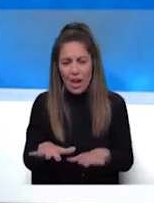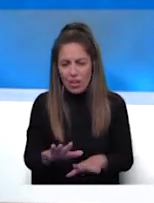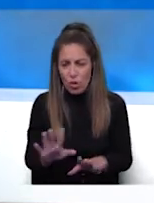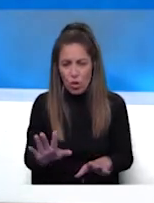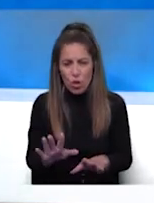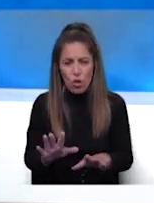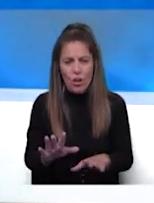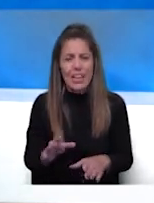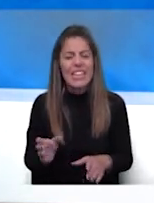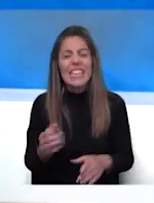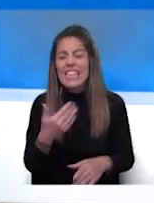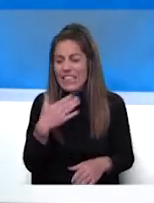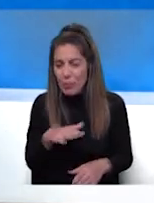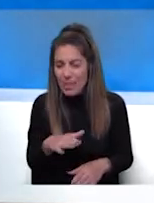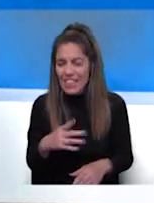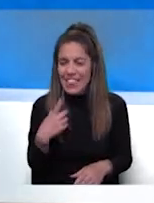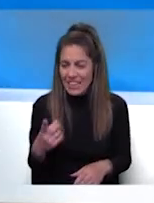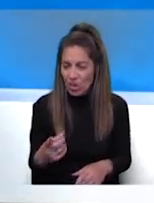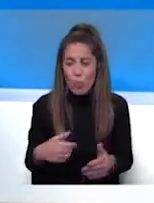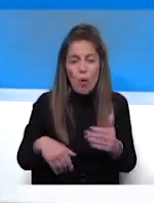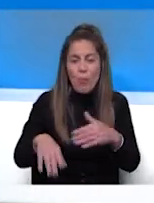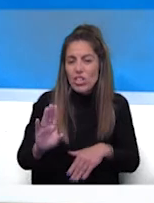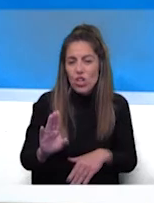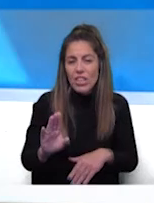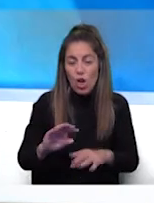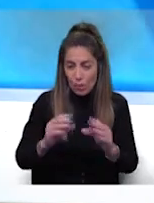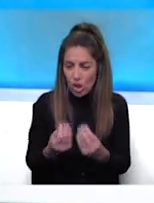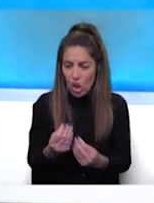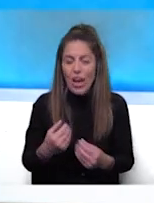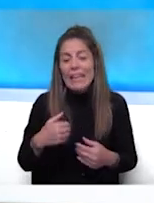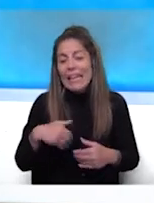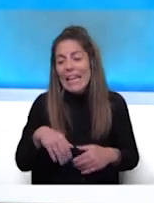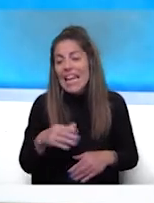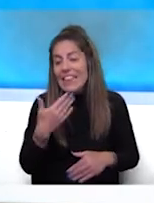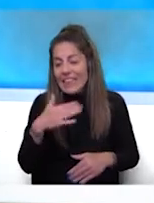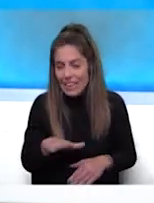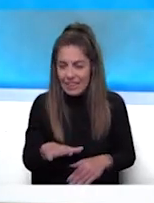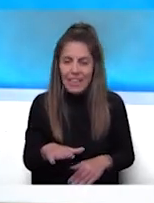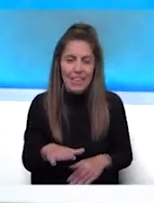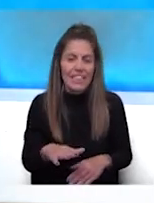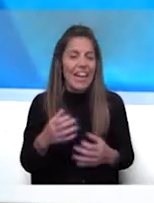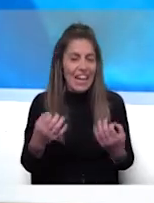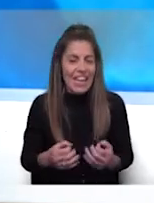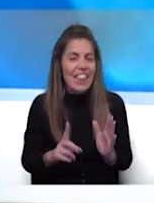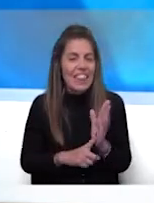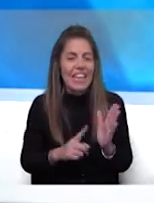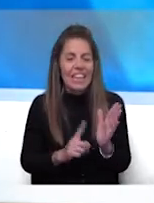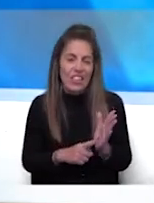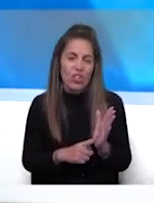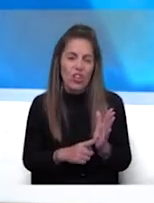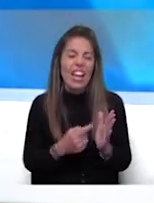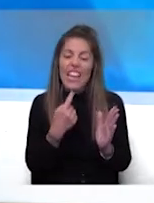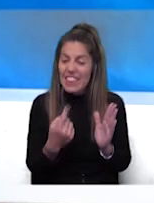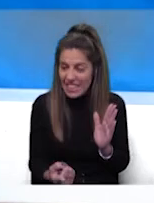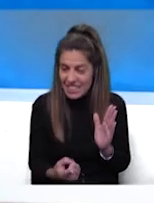La JUTEP interpreta el directorio, por mayoría, no por unanimidad, interpreta que en realidad el decreto ese que